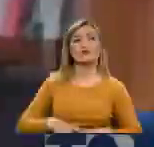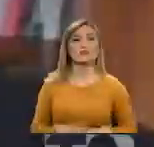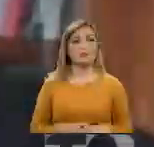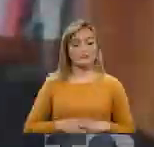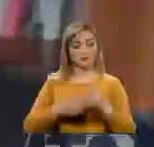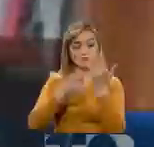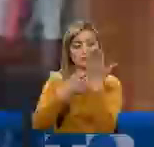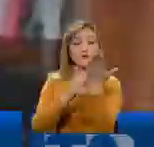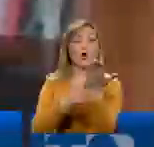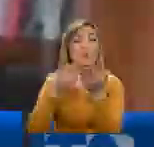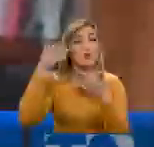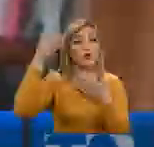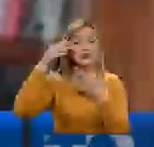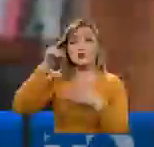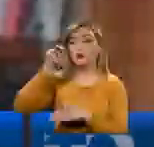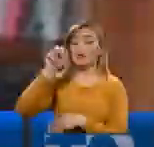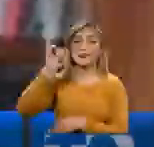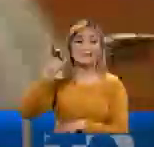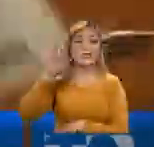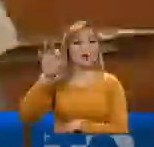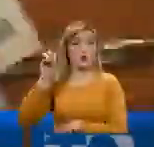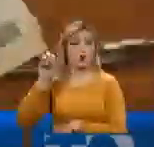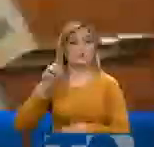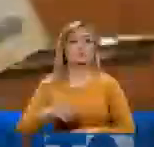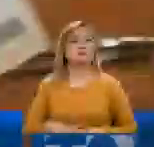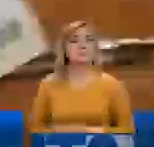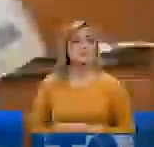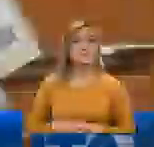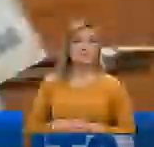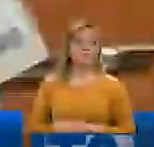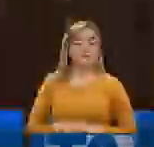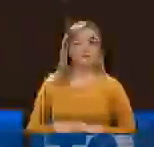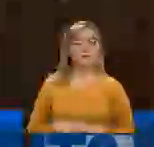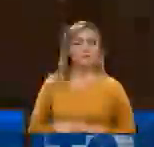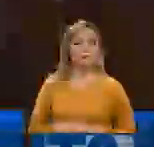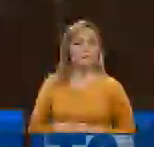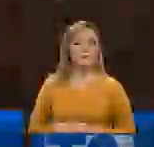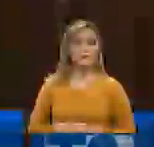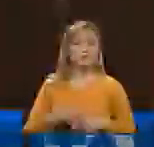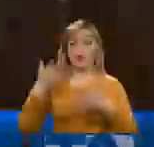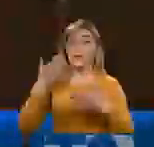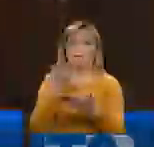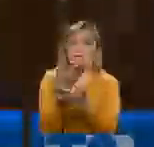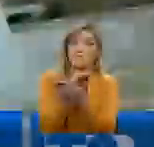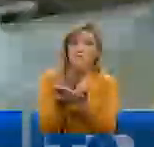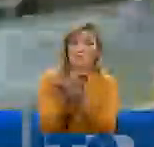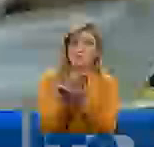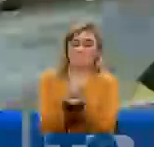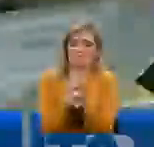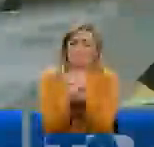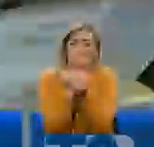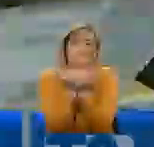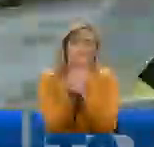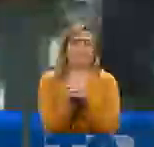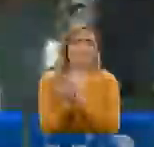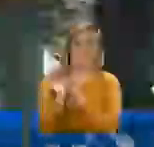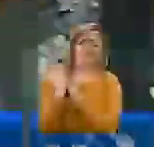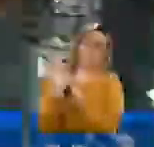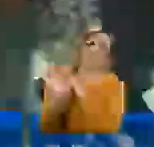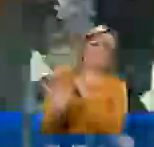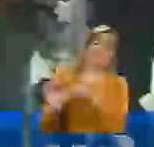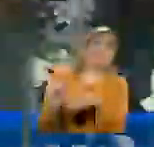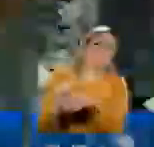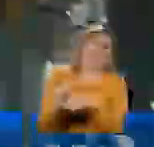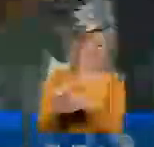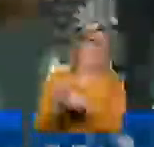analista político Santiago Nieto va más allá. Cree que la clase política debe plantear una reingeniería total de sus prácticas y en